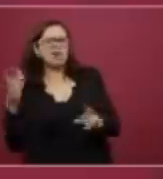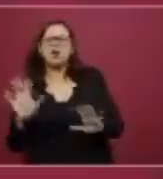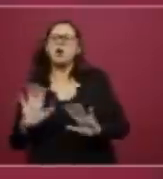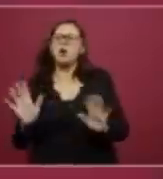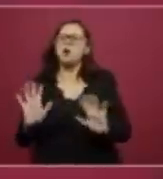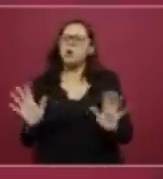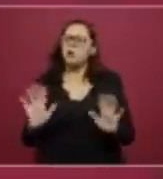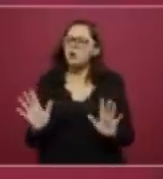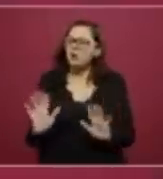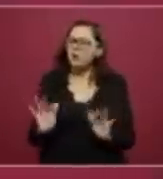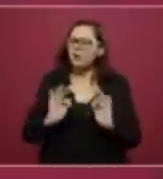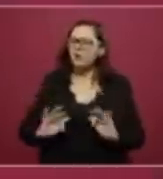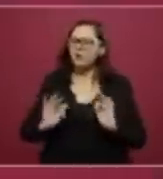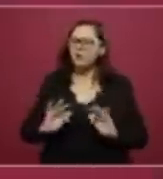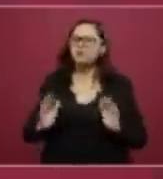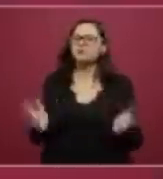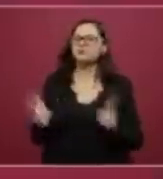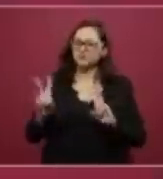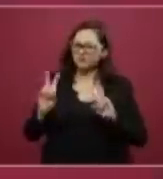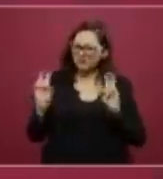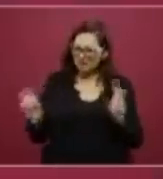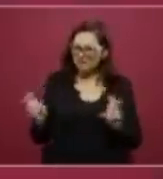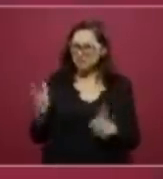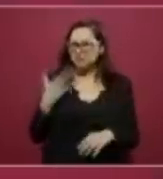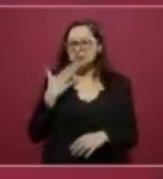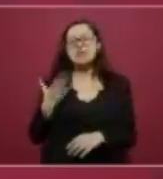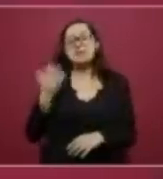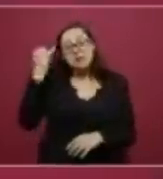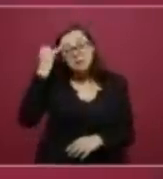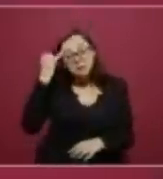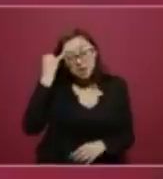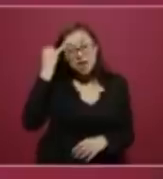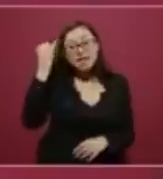imagínense que la carta se la haya filtrado